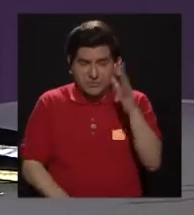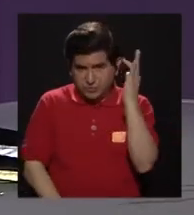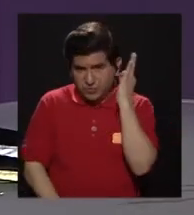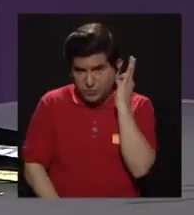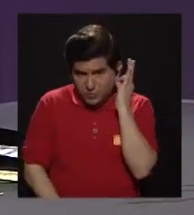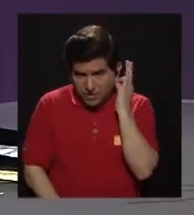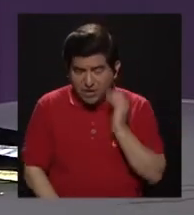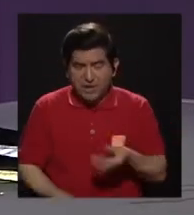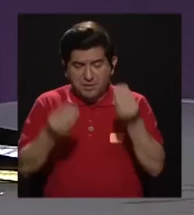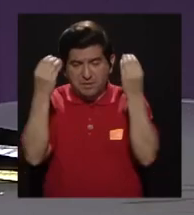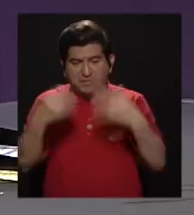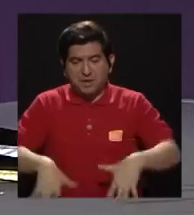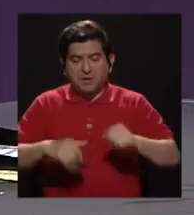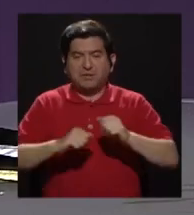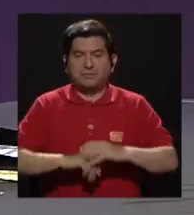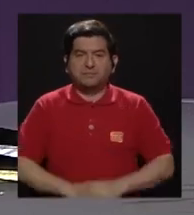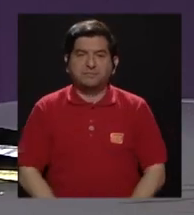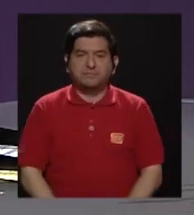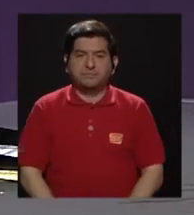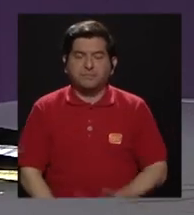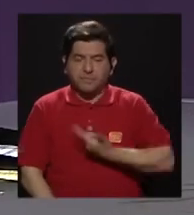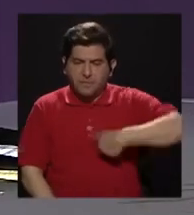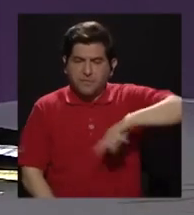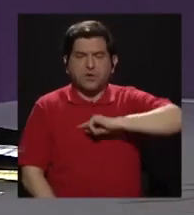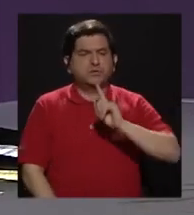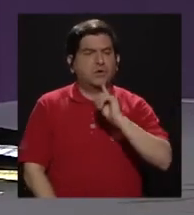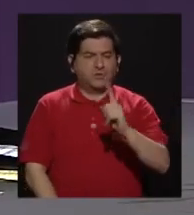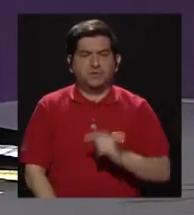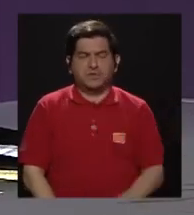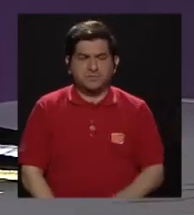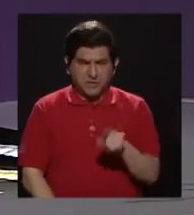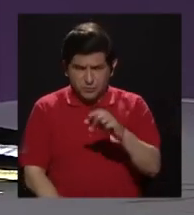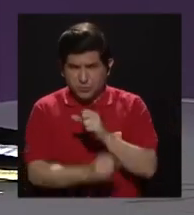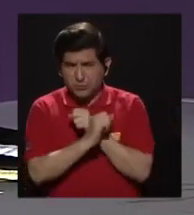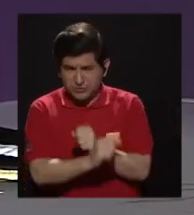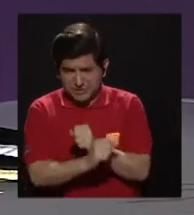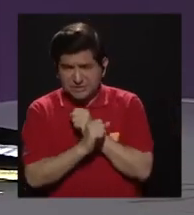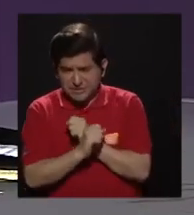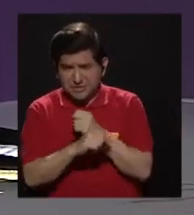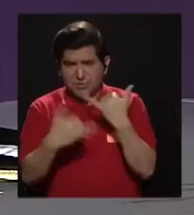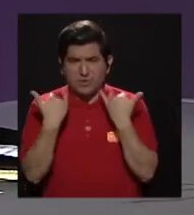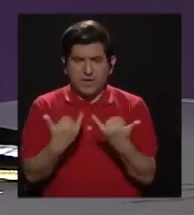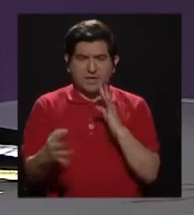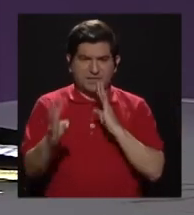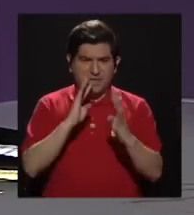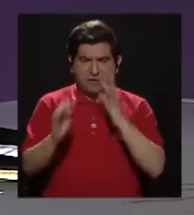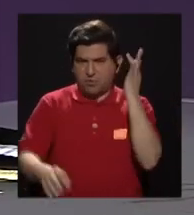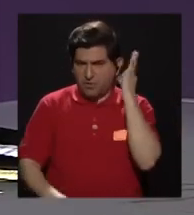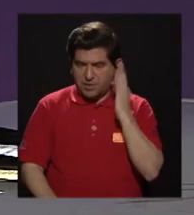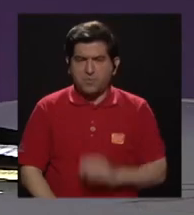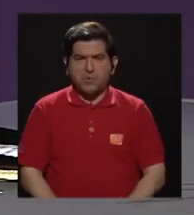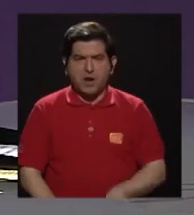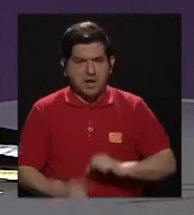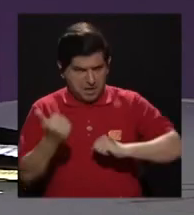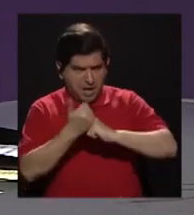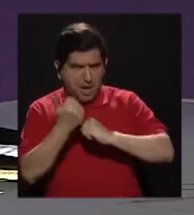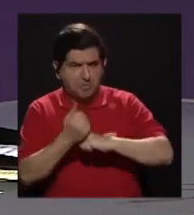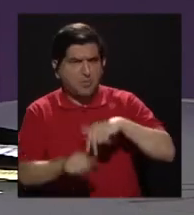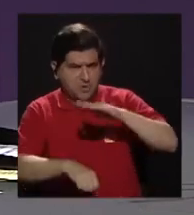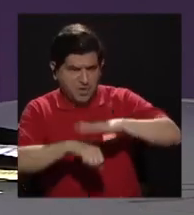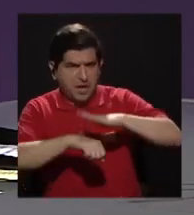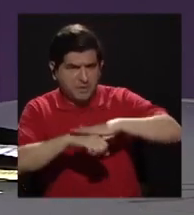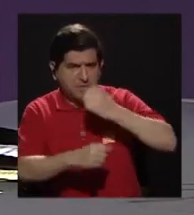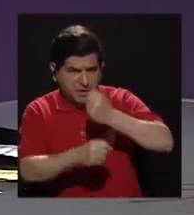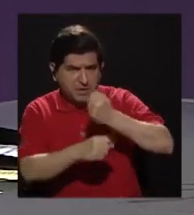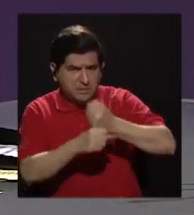señora quedó perdida. Uh-huh. Nosotras casi siempre le decimos, ¿estás segura? Ya habló con la señora que sí la va a apoyar con el permiso de